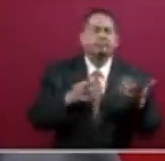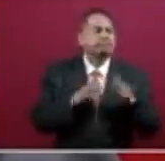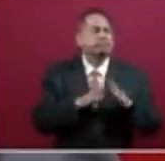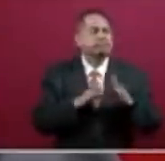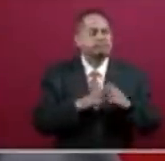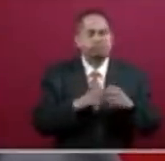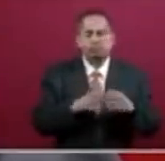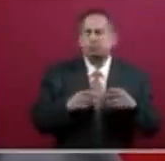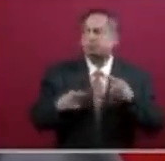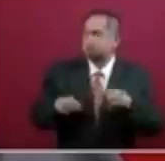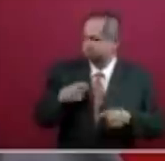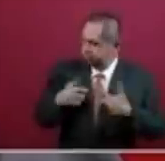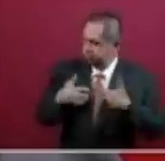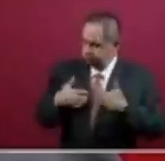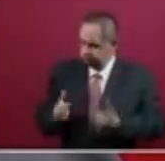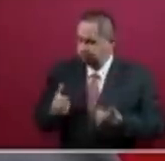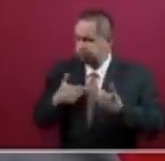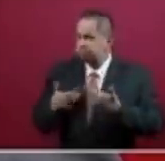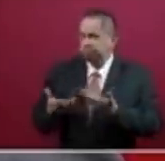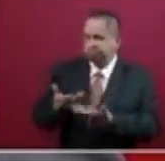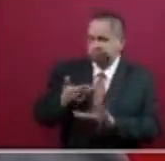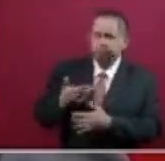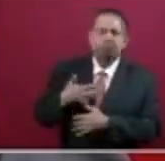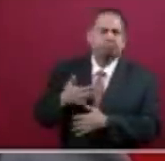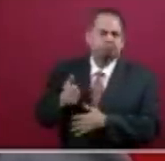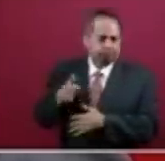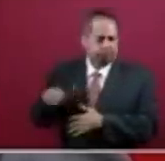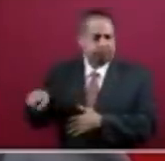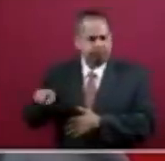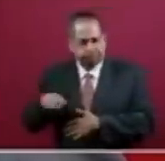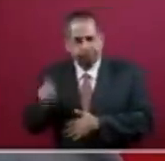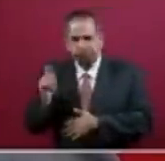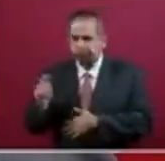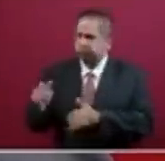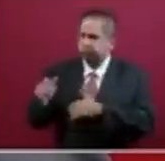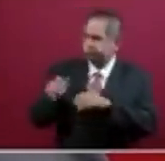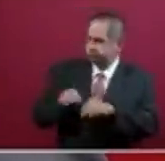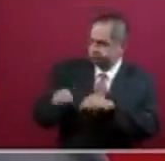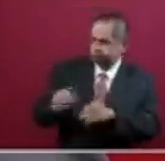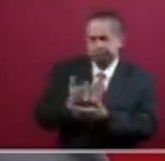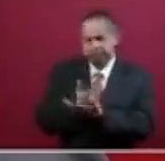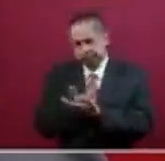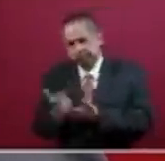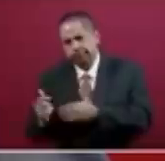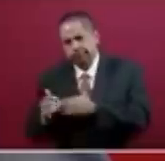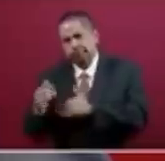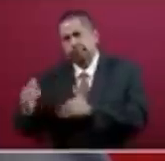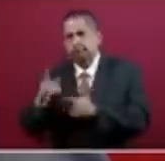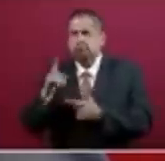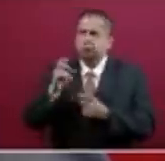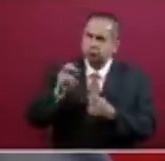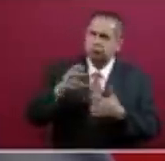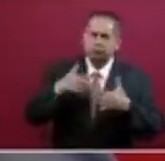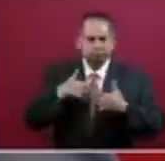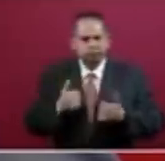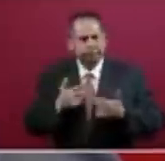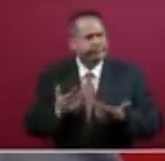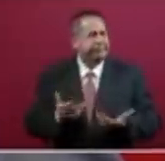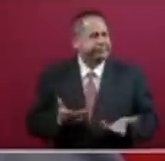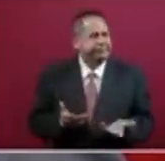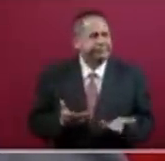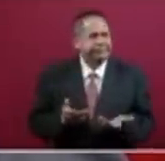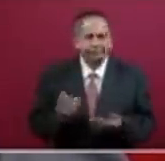manera flexible, entender que es importante mejorar el salario de los trabajadores